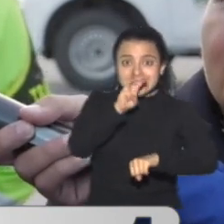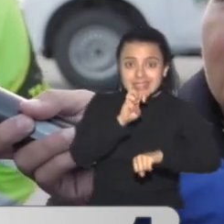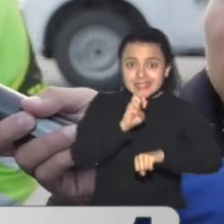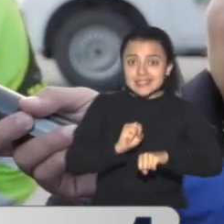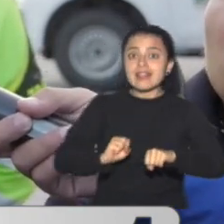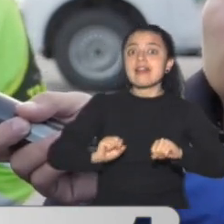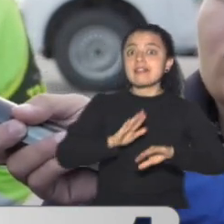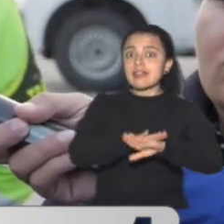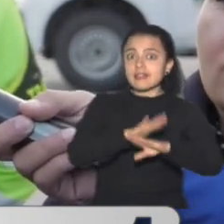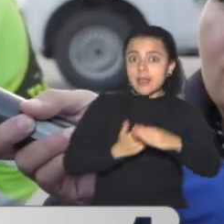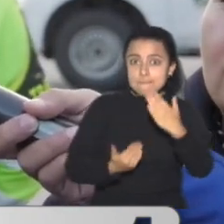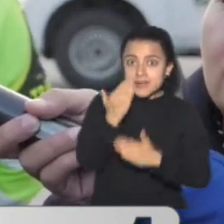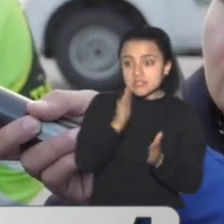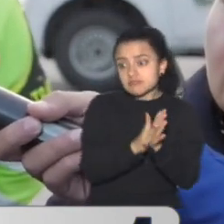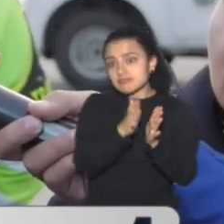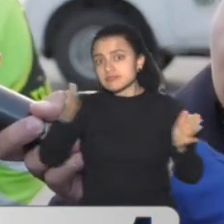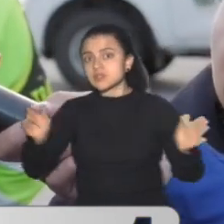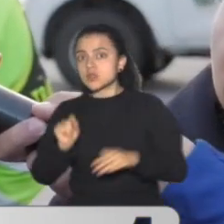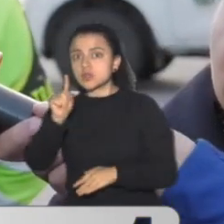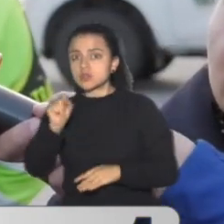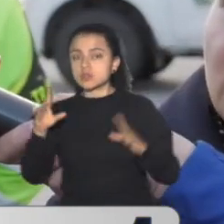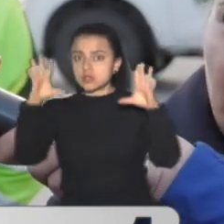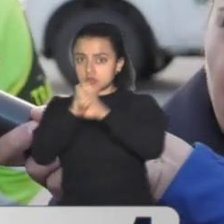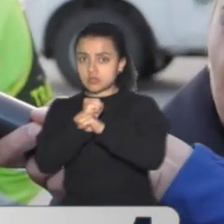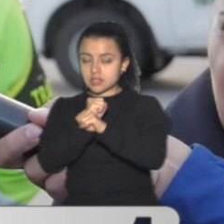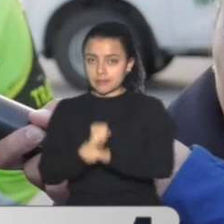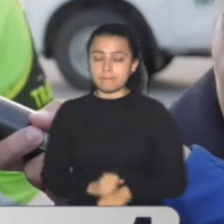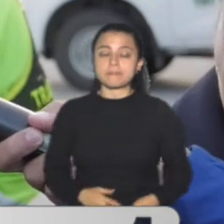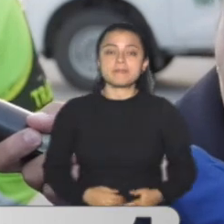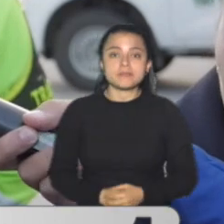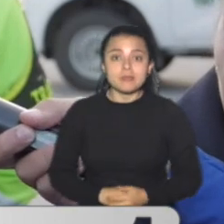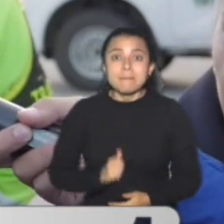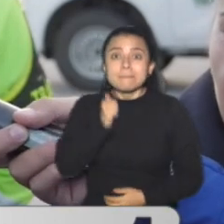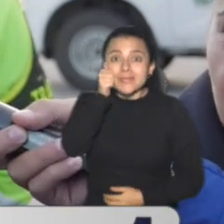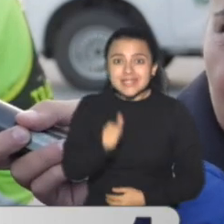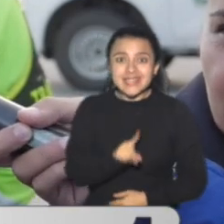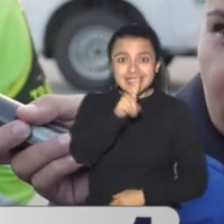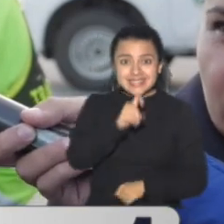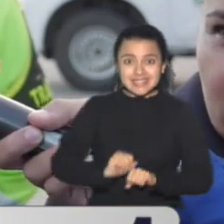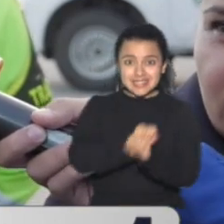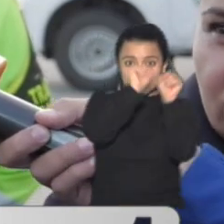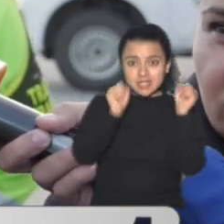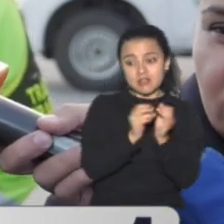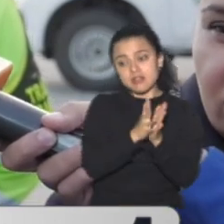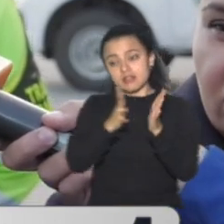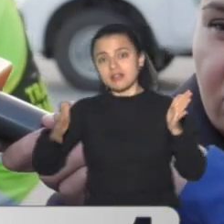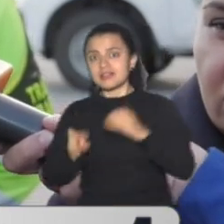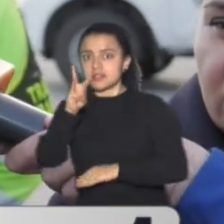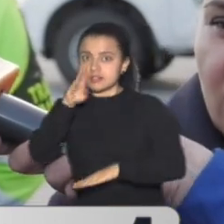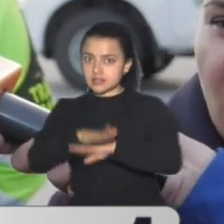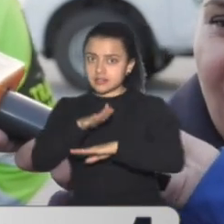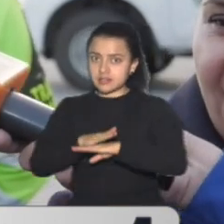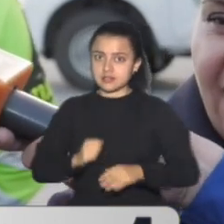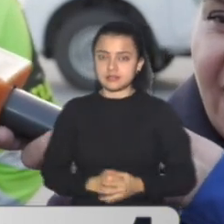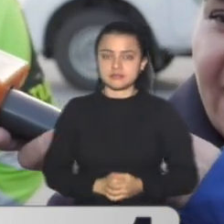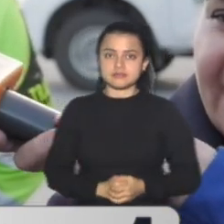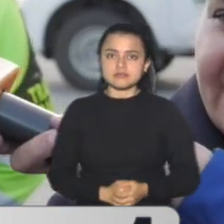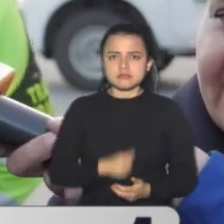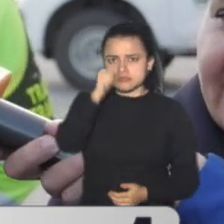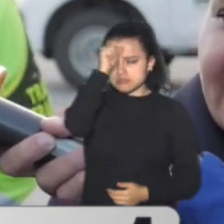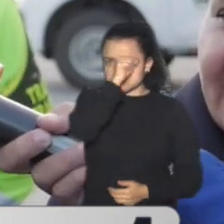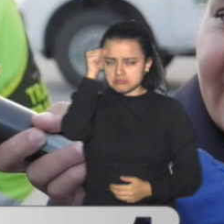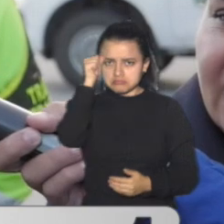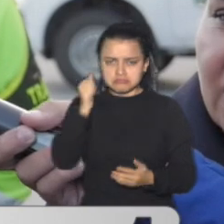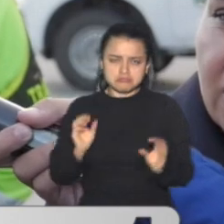la tarde hasta las 11 de la noche el día de mañana desde las 6 de la mañana hasta las 3 de la tarde día domingo no